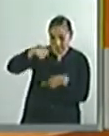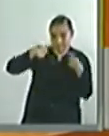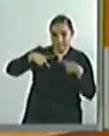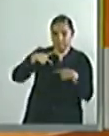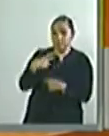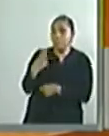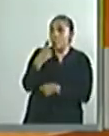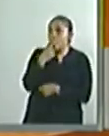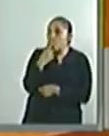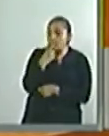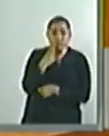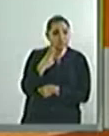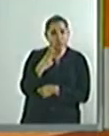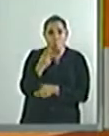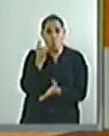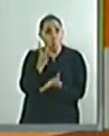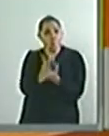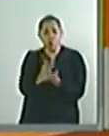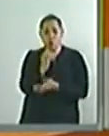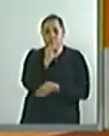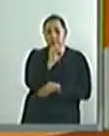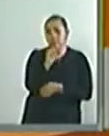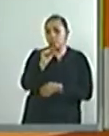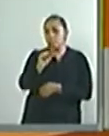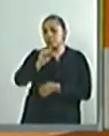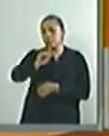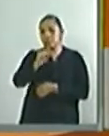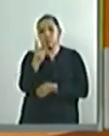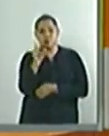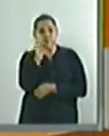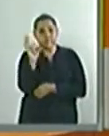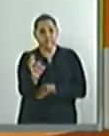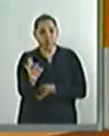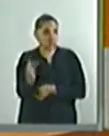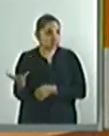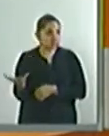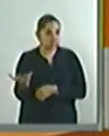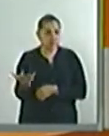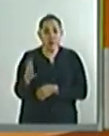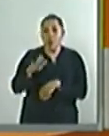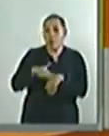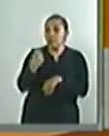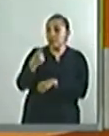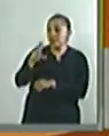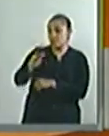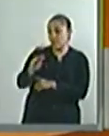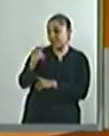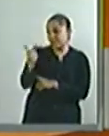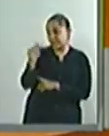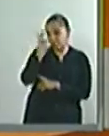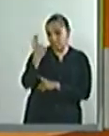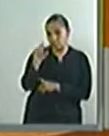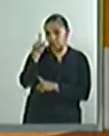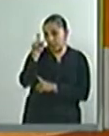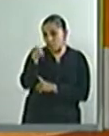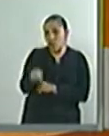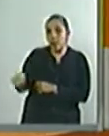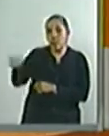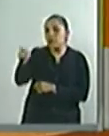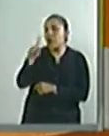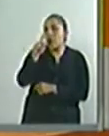el 0.62 por ciento ya que más del 97% es agua